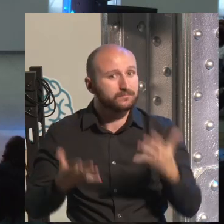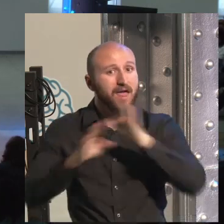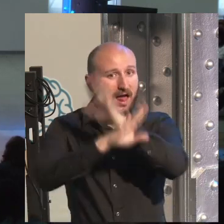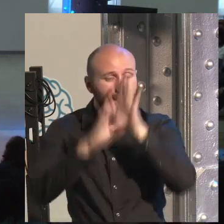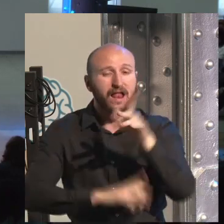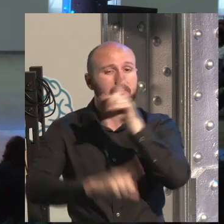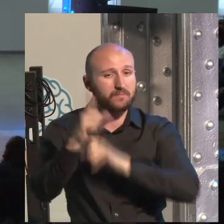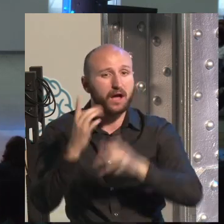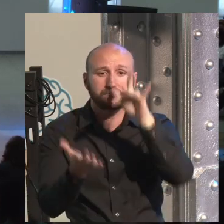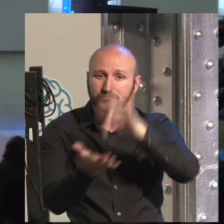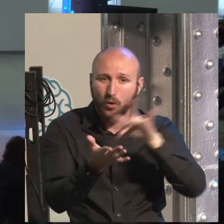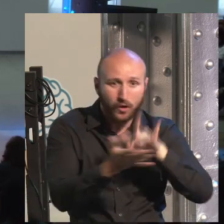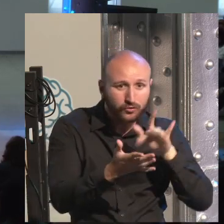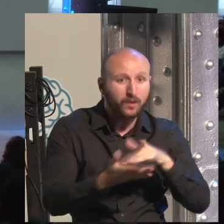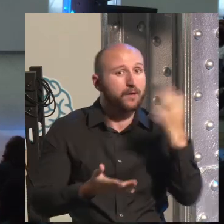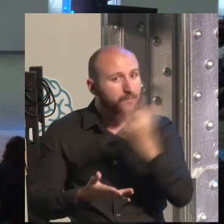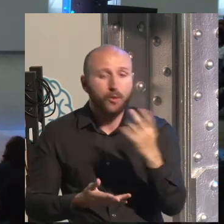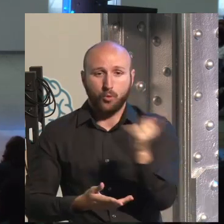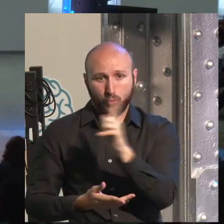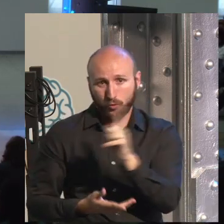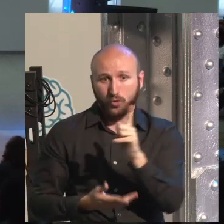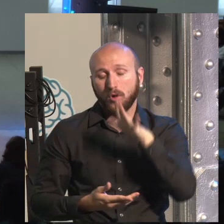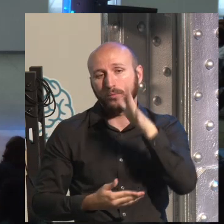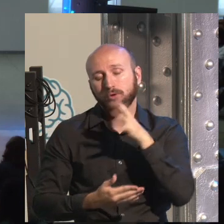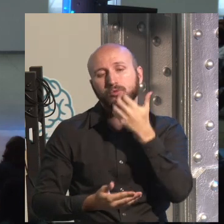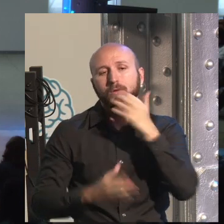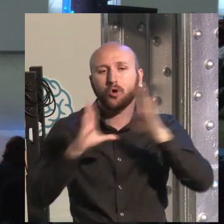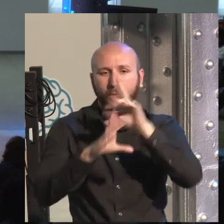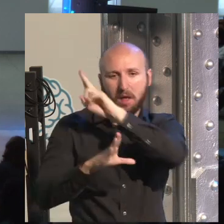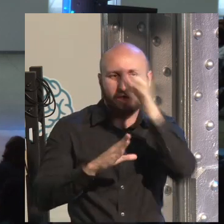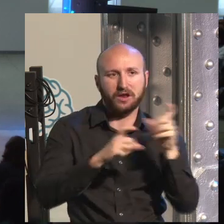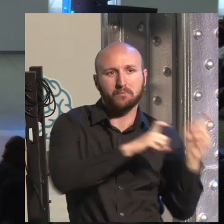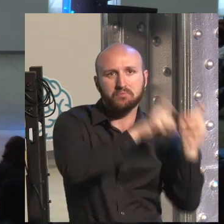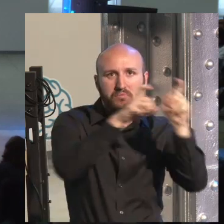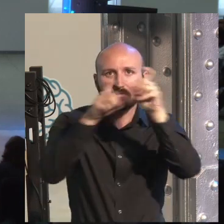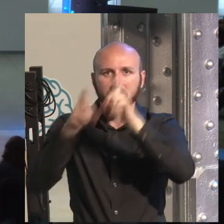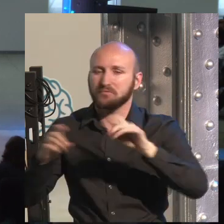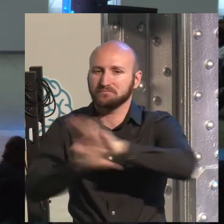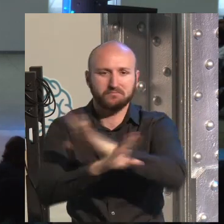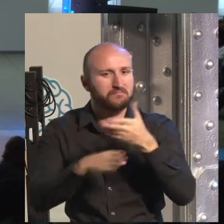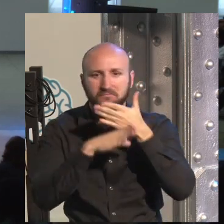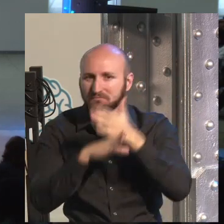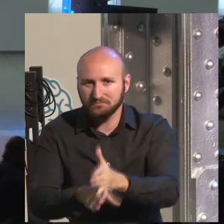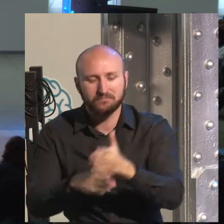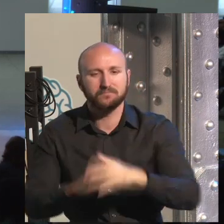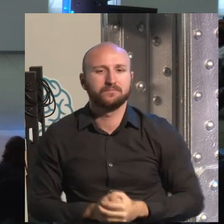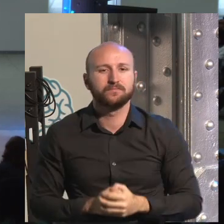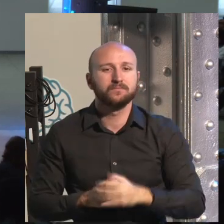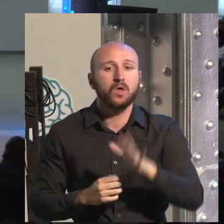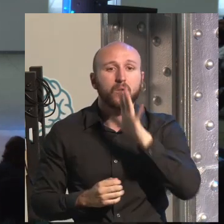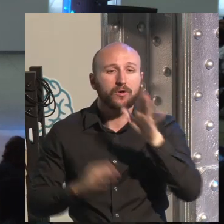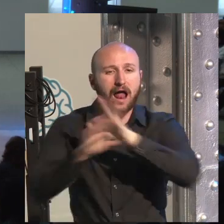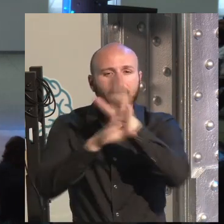así, se les podría haber ocurrido la misma teoría viajando por la Comunidad de Madrid, ¿no? Simplemente yendo a... Porque las observaciones que